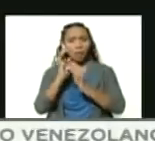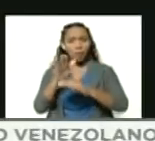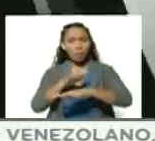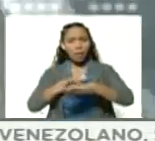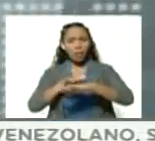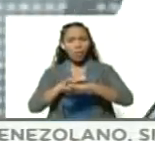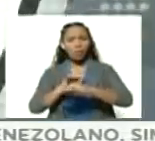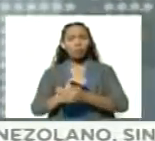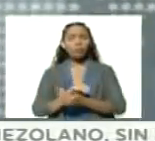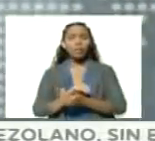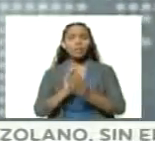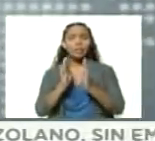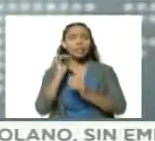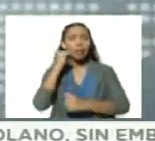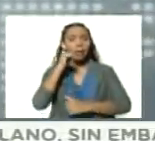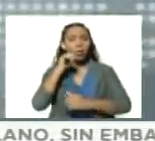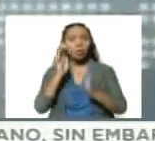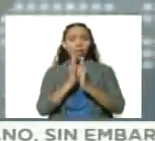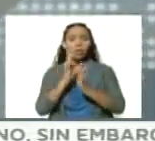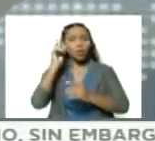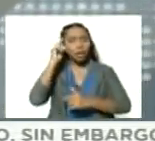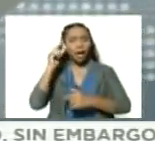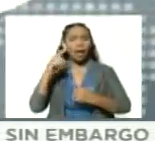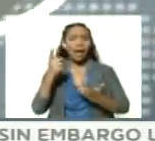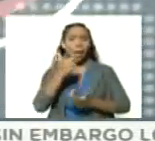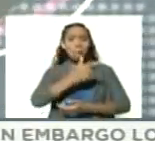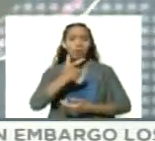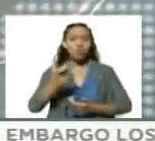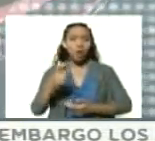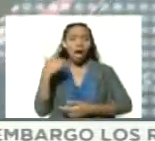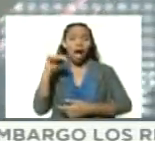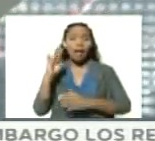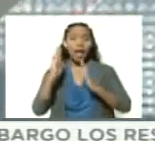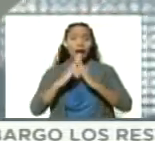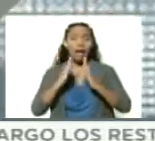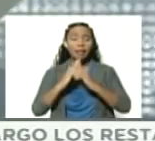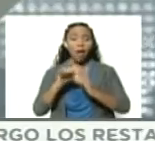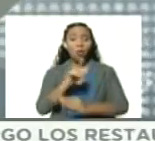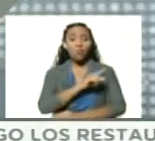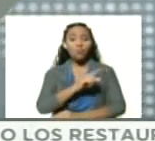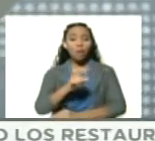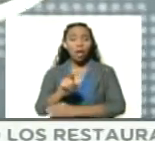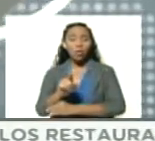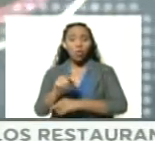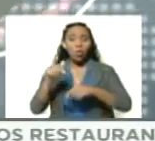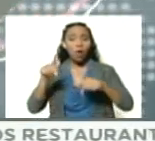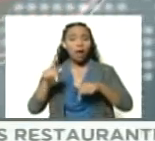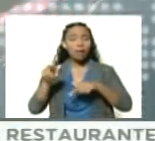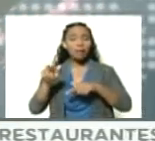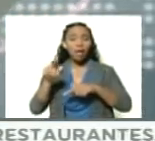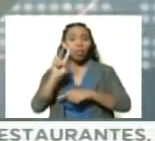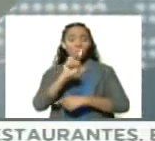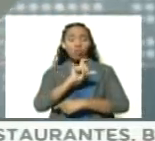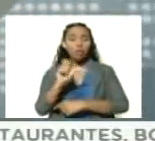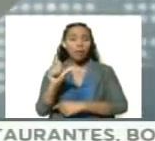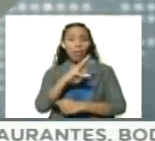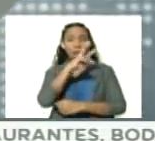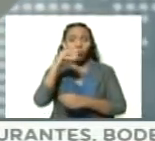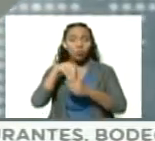santo, día en que, bueno, la gente está en su casa cumpliendo con estas dos semanas de